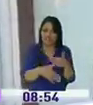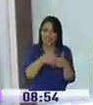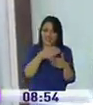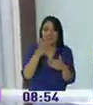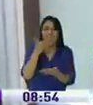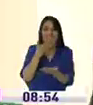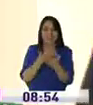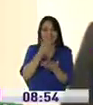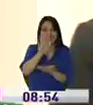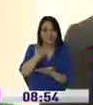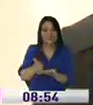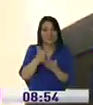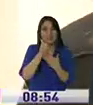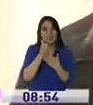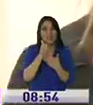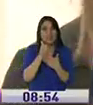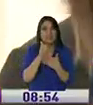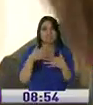ayuda.